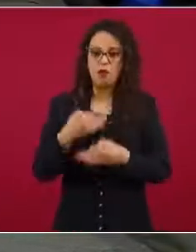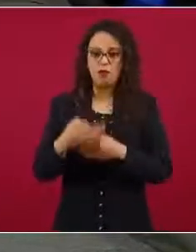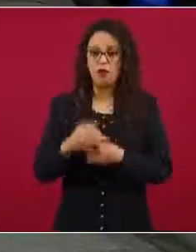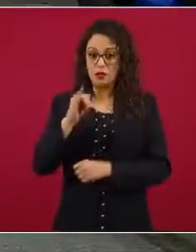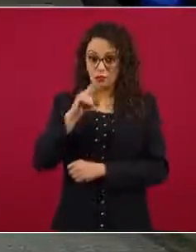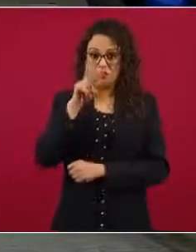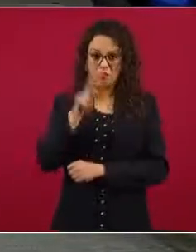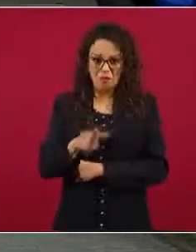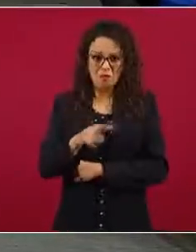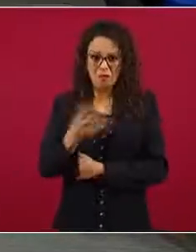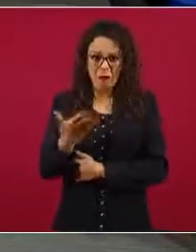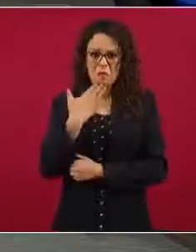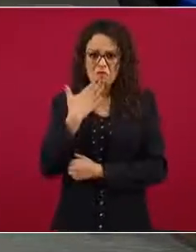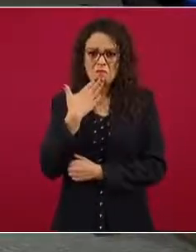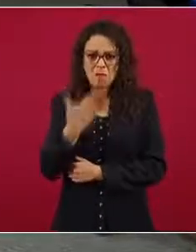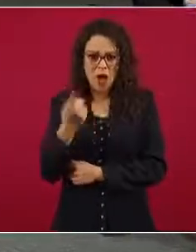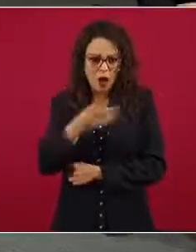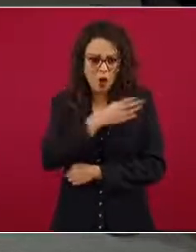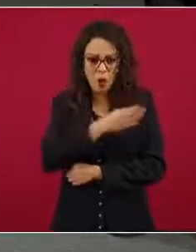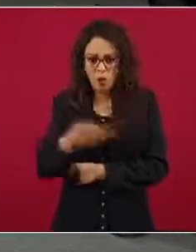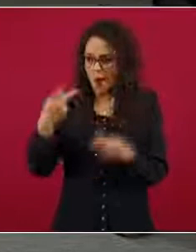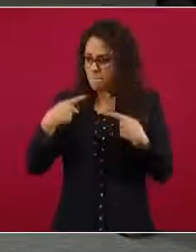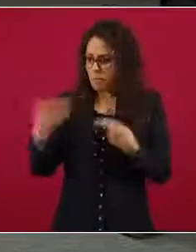la gente nos ayude.